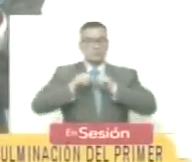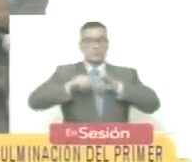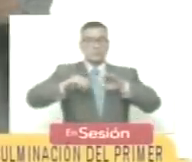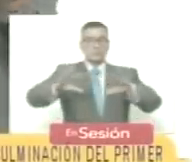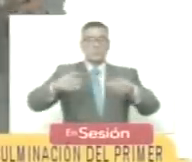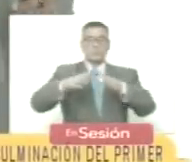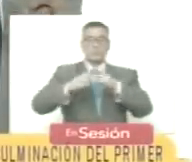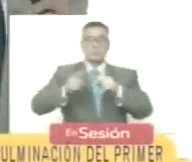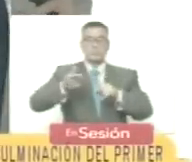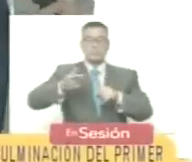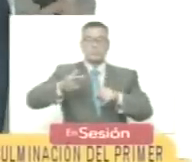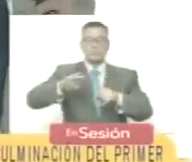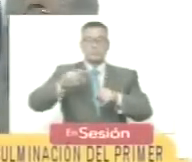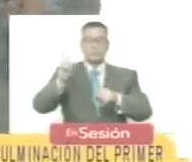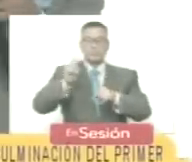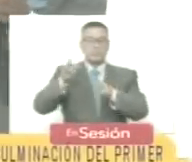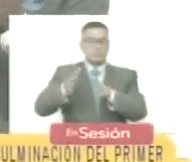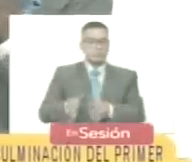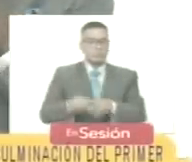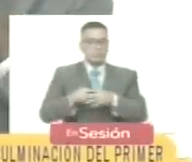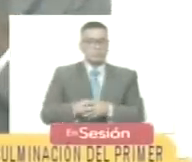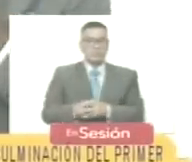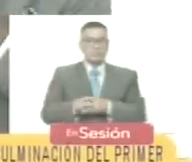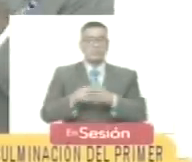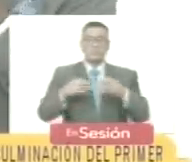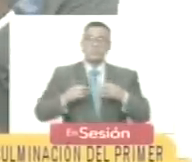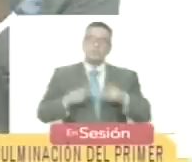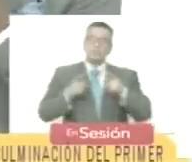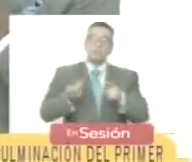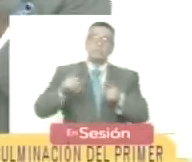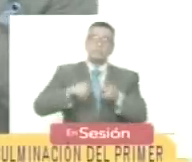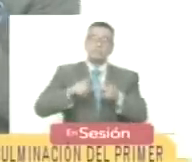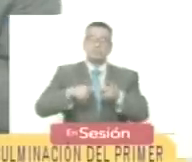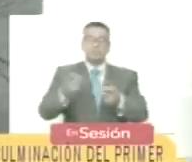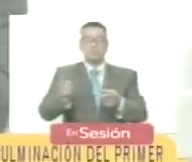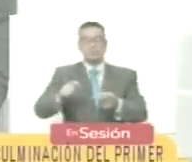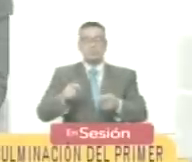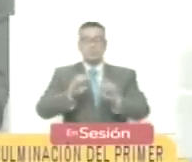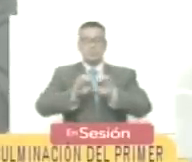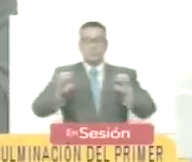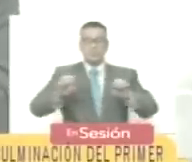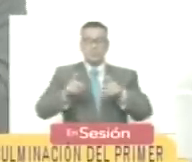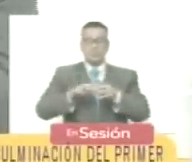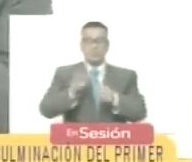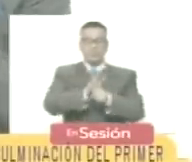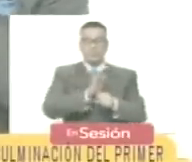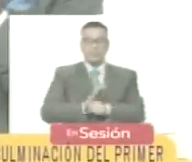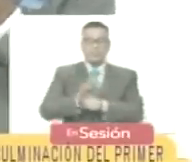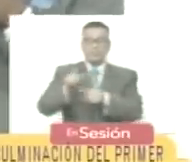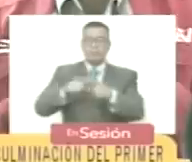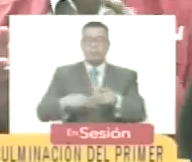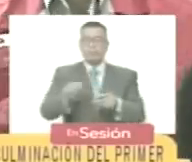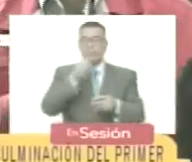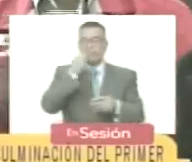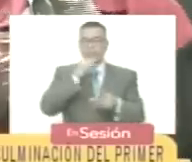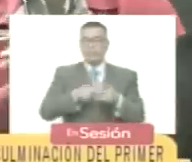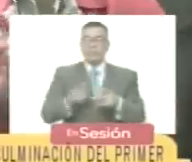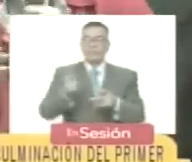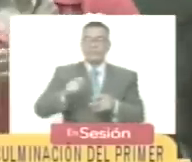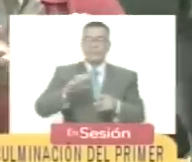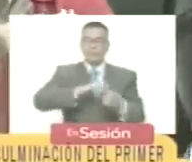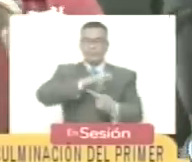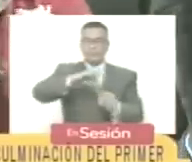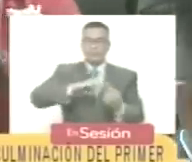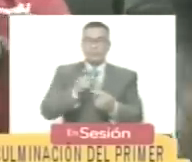entre todas y entre todos. Solo sirve para más salud, para más educación, para más seguridad en la alimentación, para más